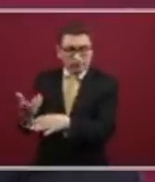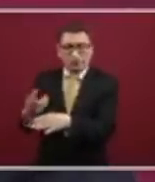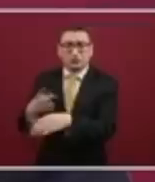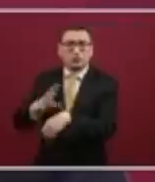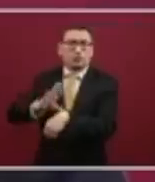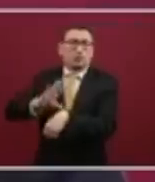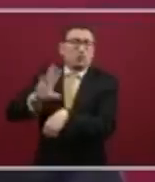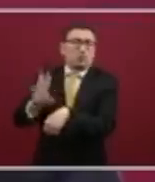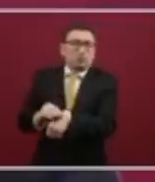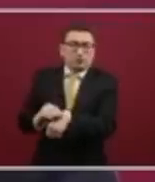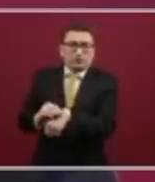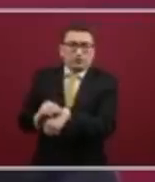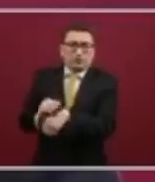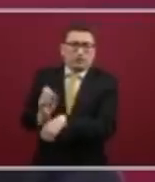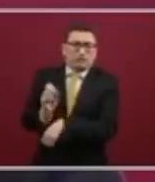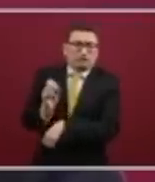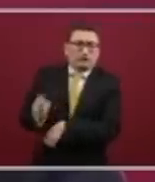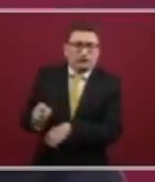privilegiado.